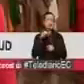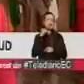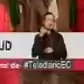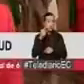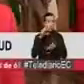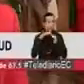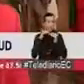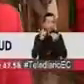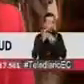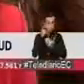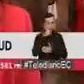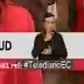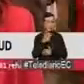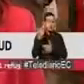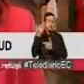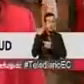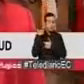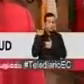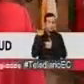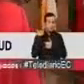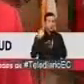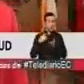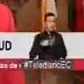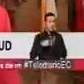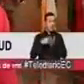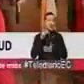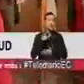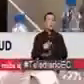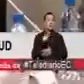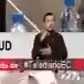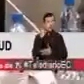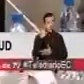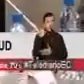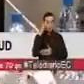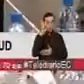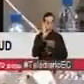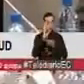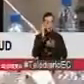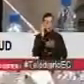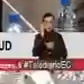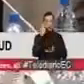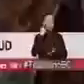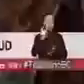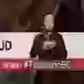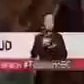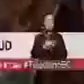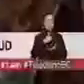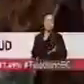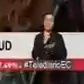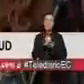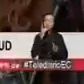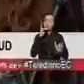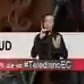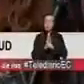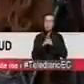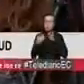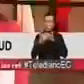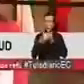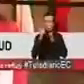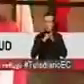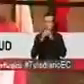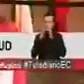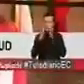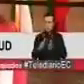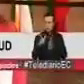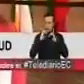en la Comisión de Fiscalización y Control Político. Montaño se encuentra ya recolectando más testimonios y pruebas que puedan sustentar la denuncia presentada en contra de la funcionaria.